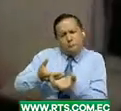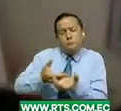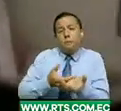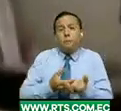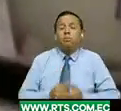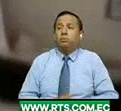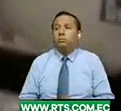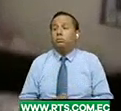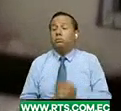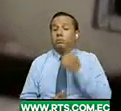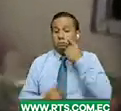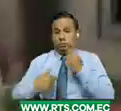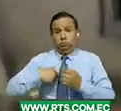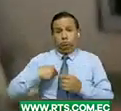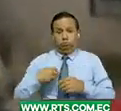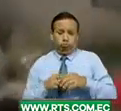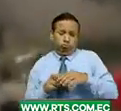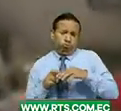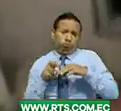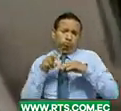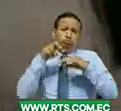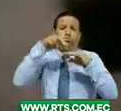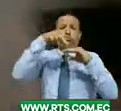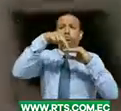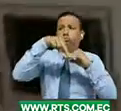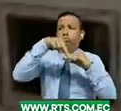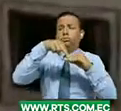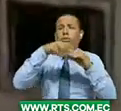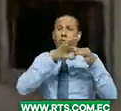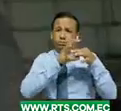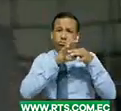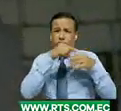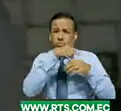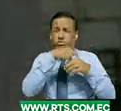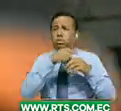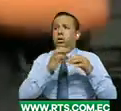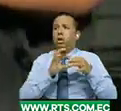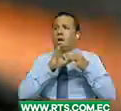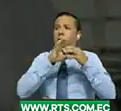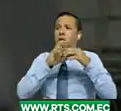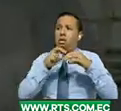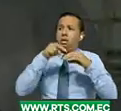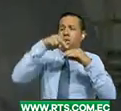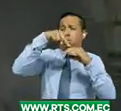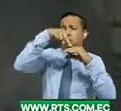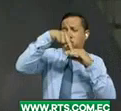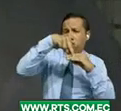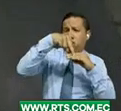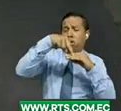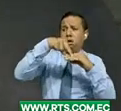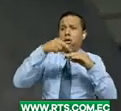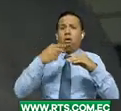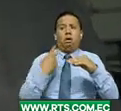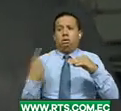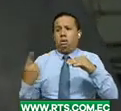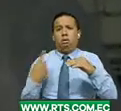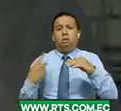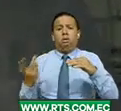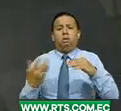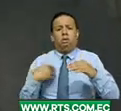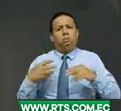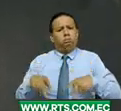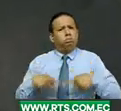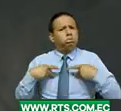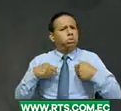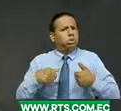Yo estaba ahí arriba ayudando a apagar el incendio con el brother por ahí presente, ahí está, que no sé dónde está. Ahí está el brother presente, incluso que nosotros somos unos buenos moradores